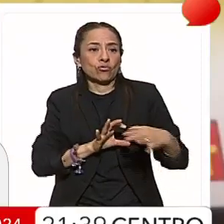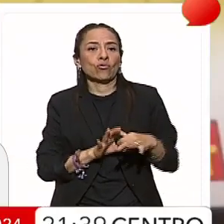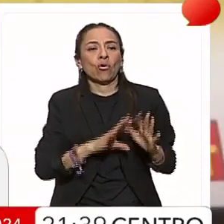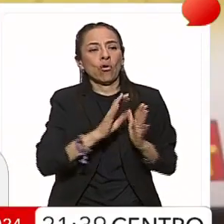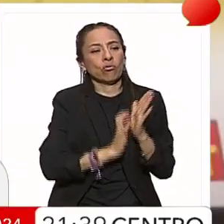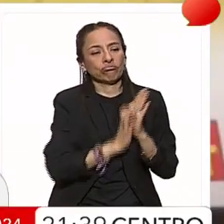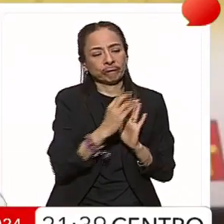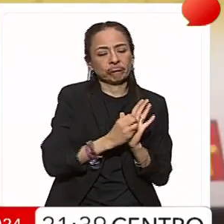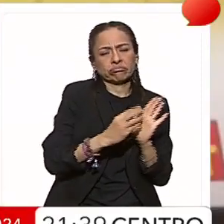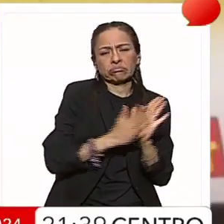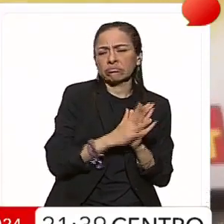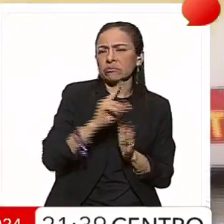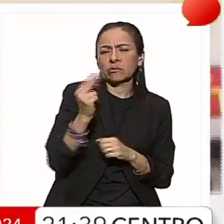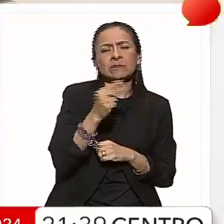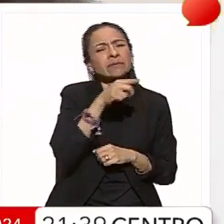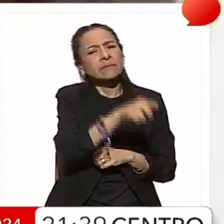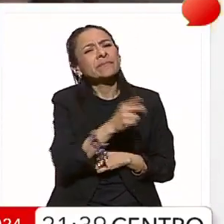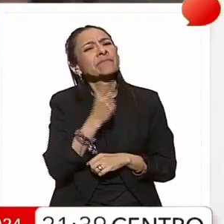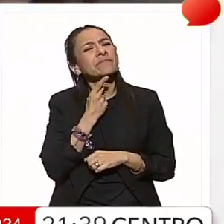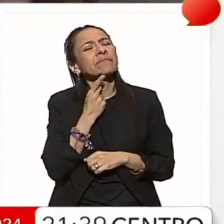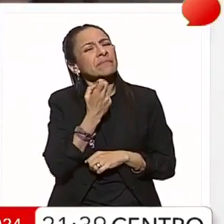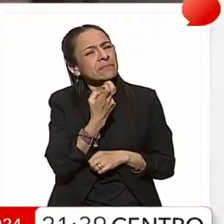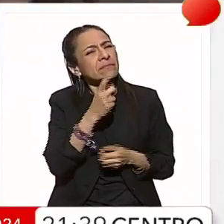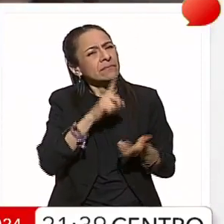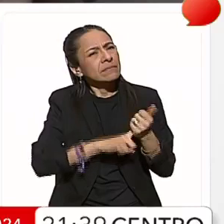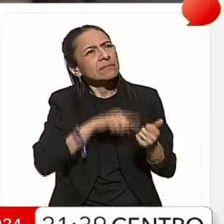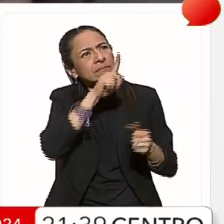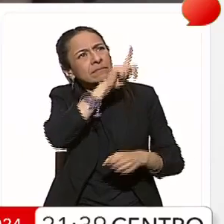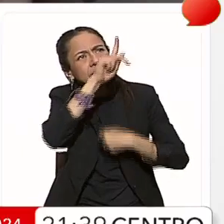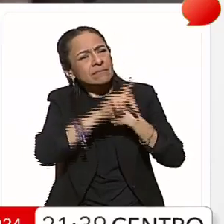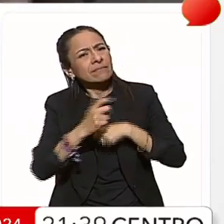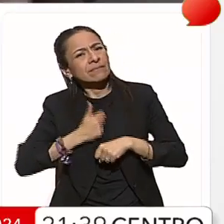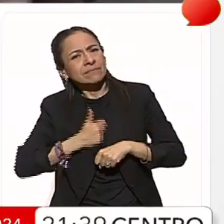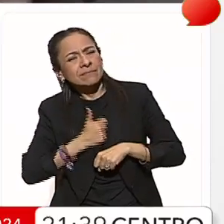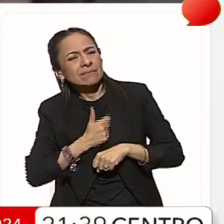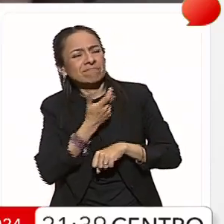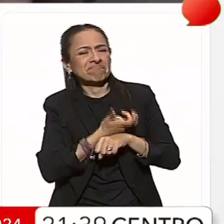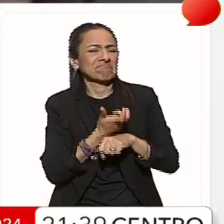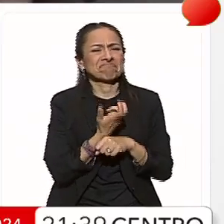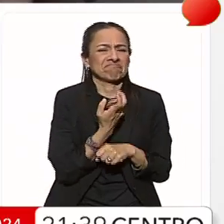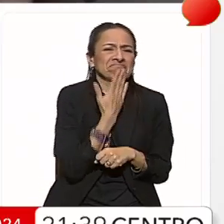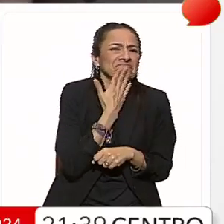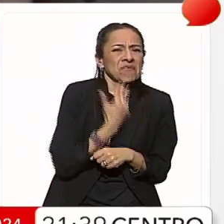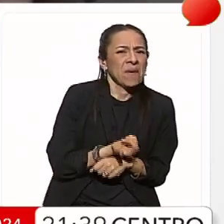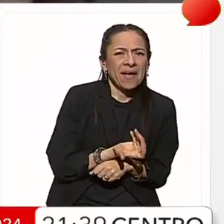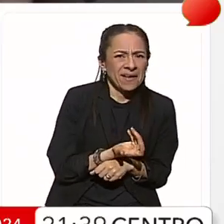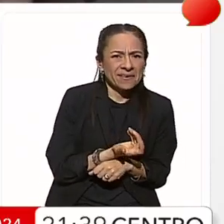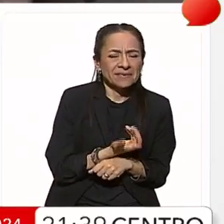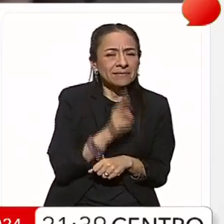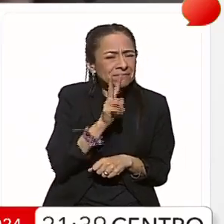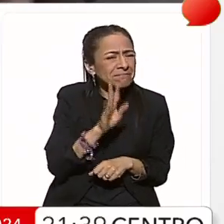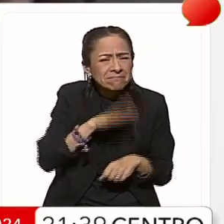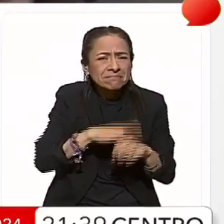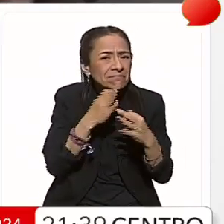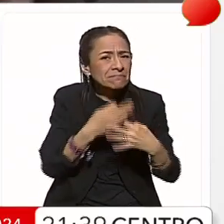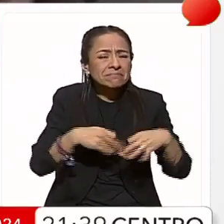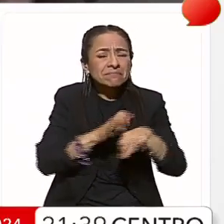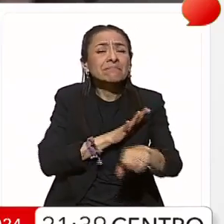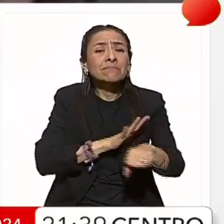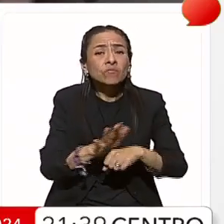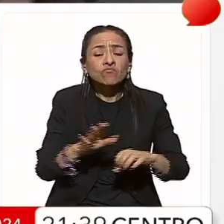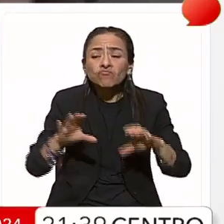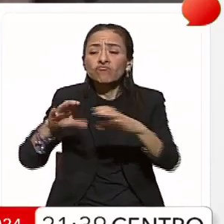señala, diputado, en Canadá y Estados Unidos esta figura no existe, y lo que importa al final del día es que haya organismos de